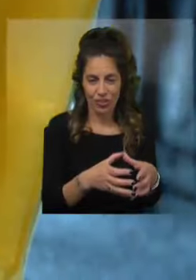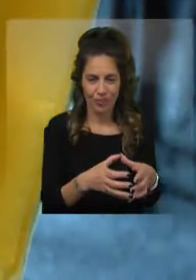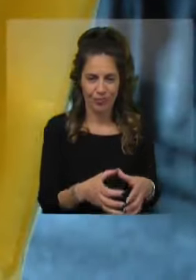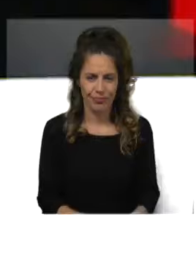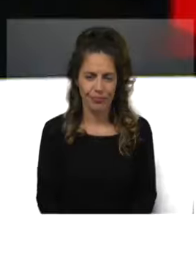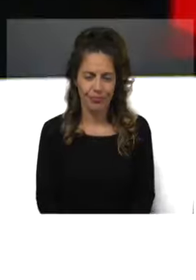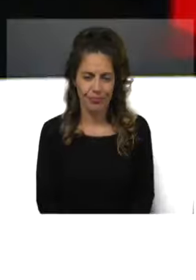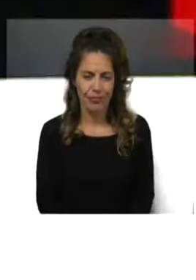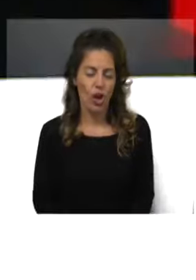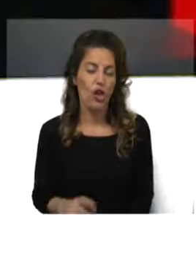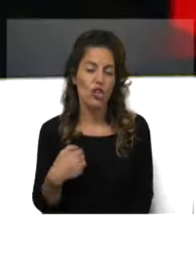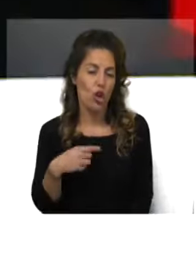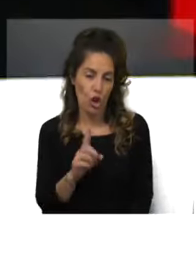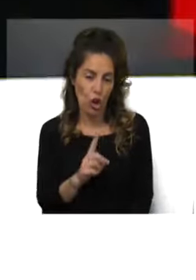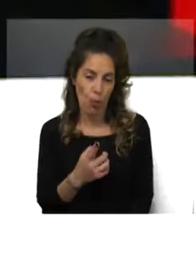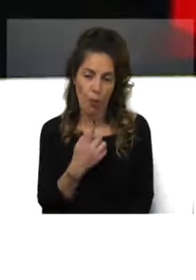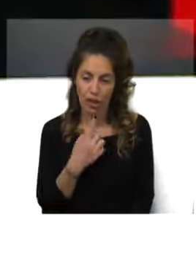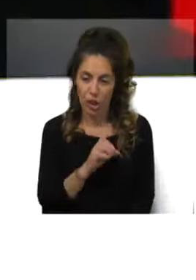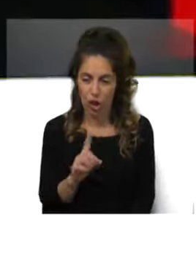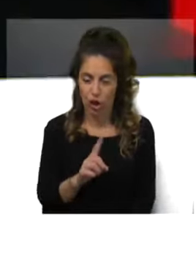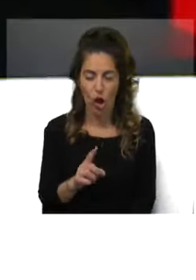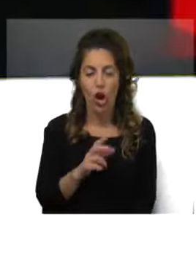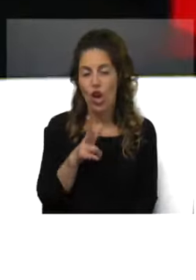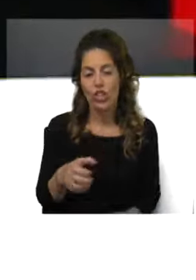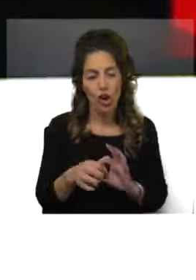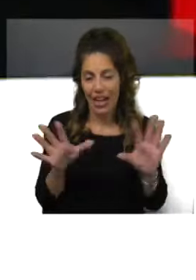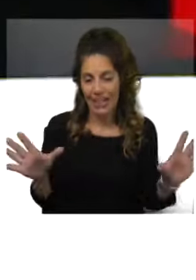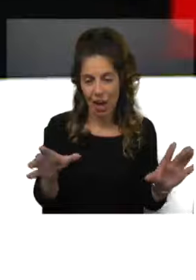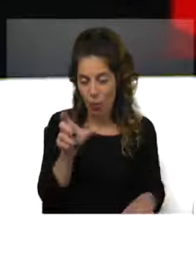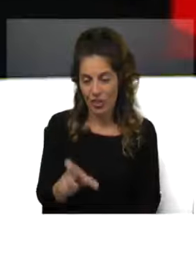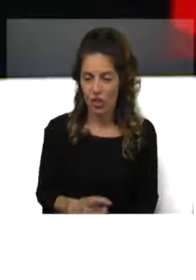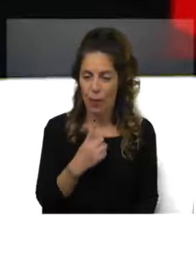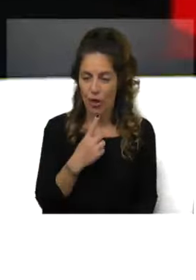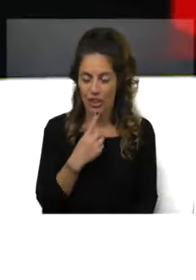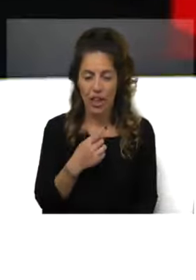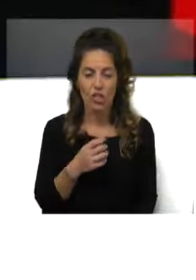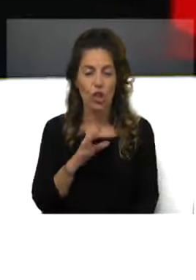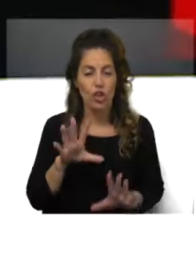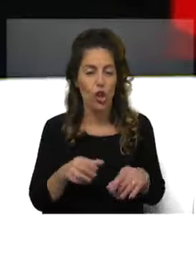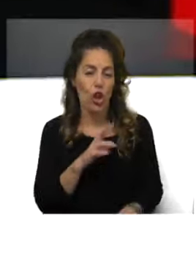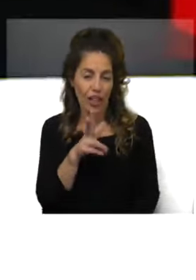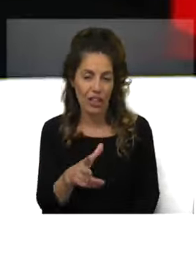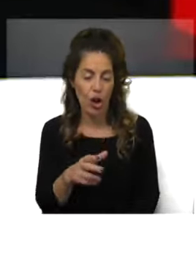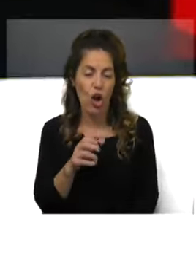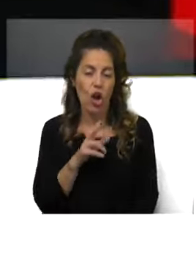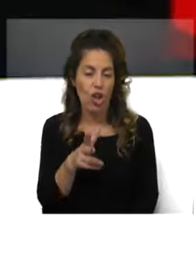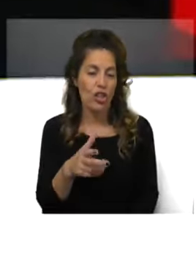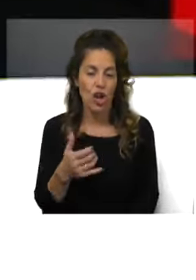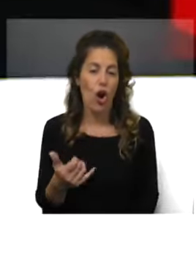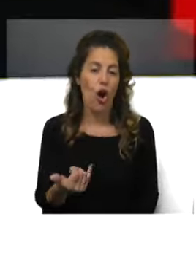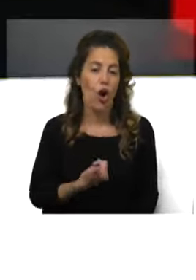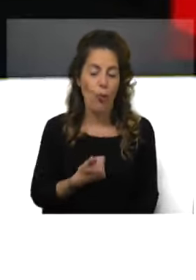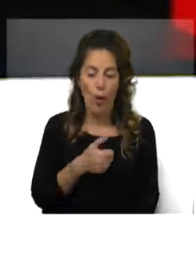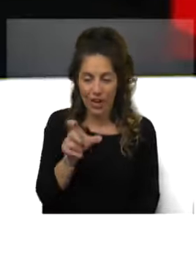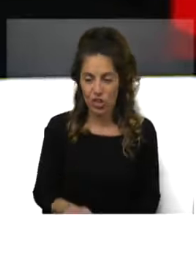yo no como politólogo lo digo con claridad como político yo todo lo que digo es como político este no ejerzo la ciencia política